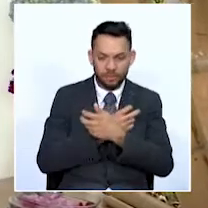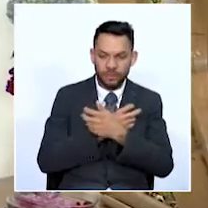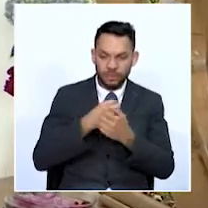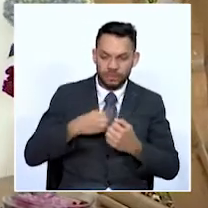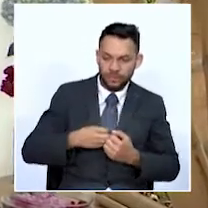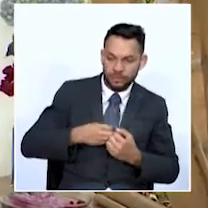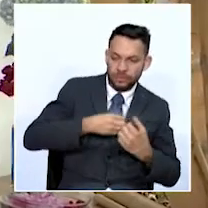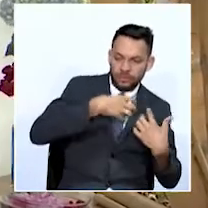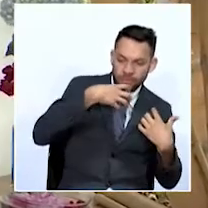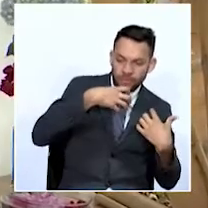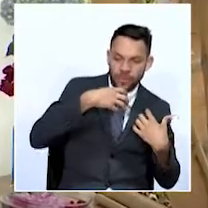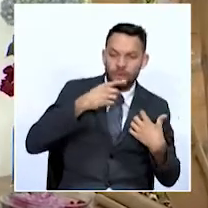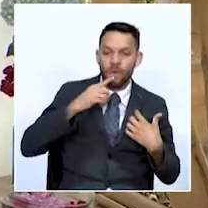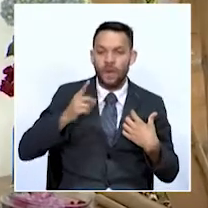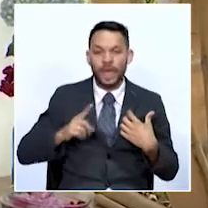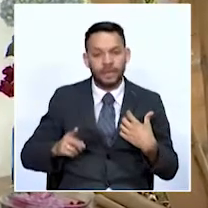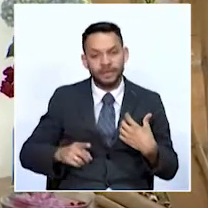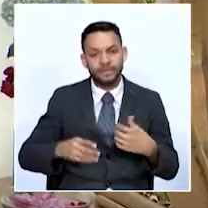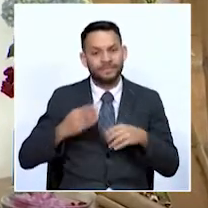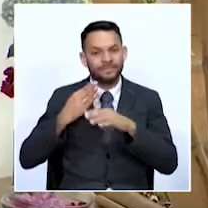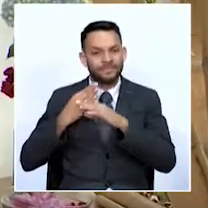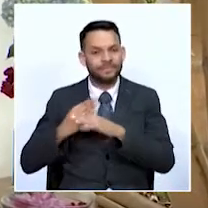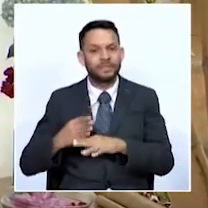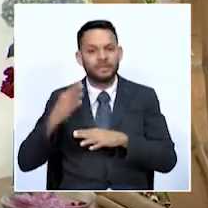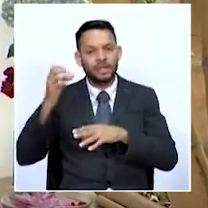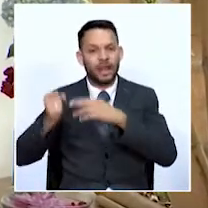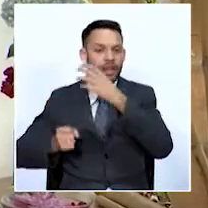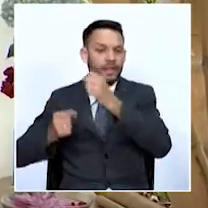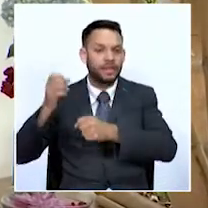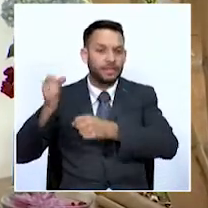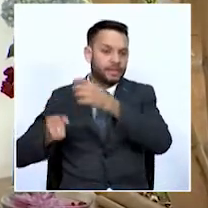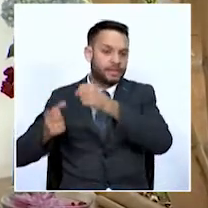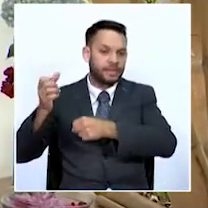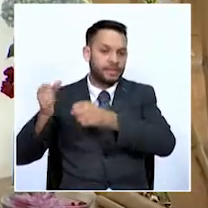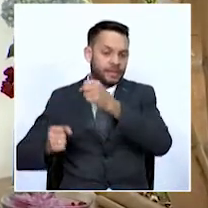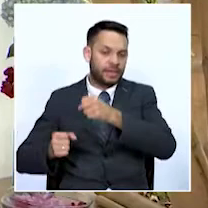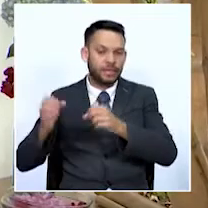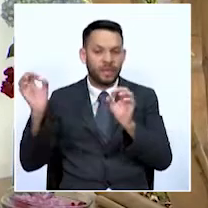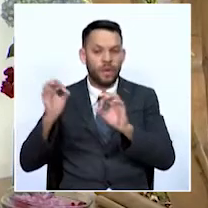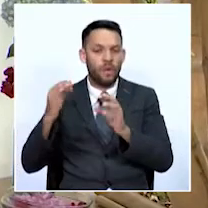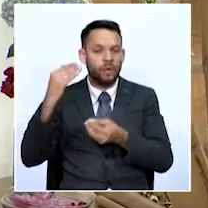más importante es que suspenda, por lo tanto, los lácteos, porque ellos sí la van a inflamar más.